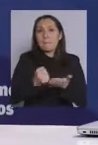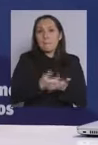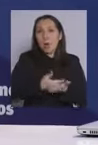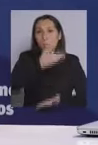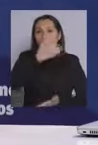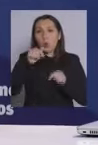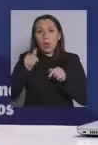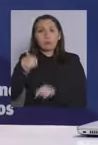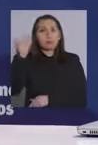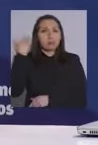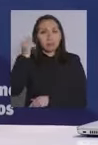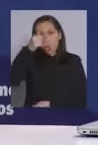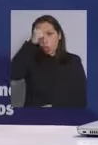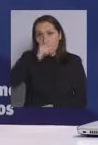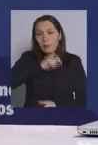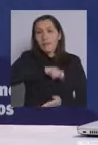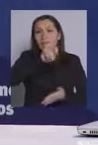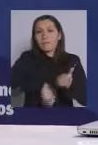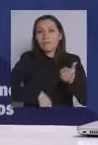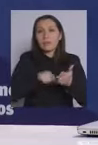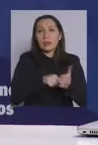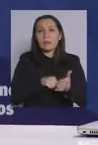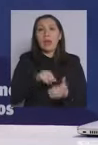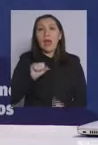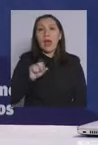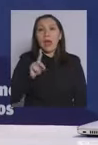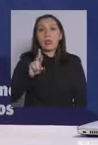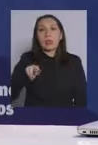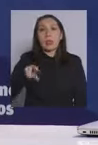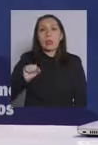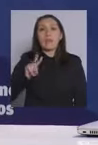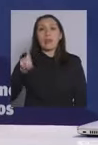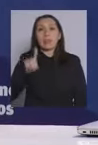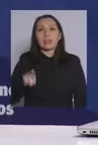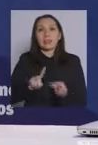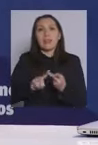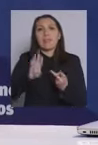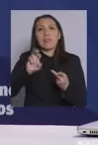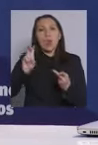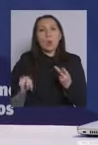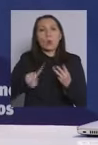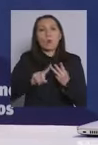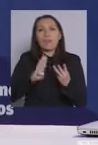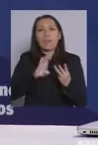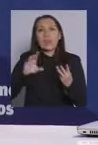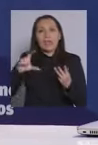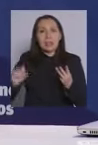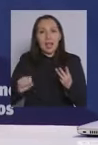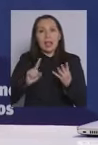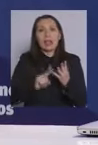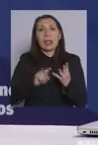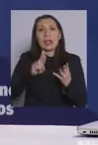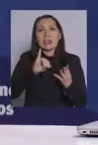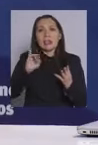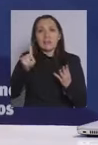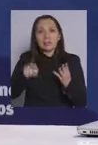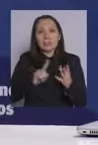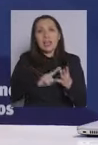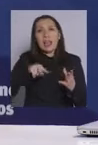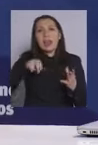día domingo, firmada por Adriana Valdés, Jorge Brown, Juan Pablo Beca, Matías Rips,